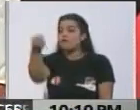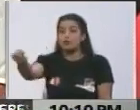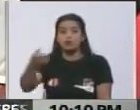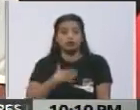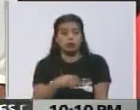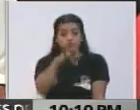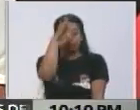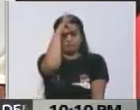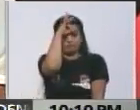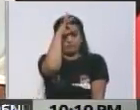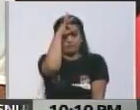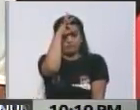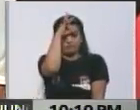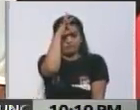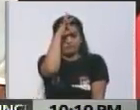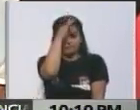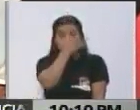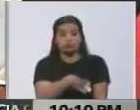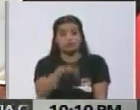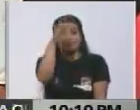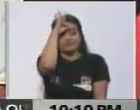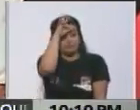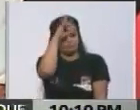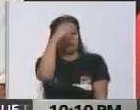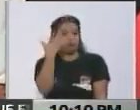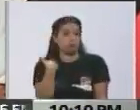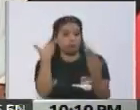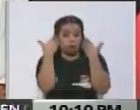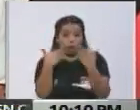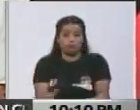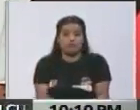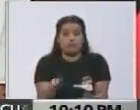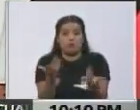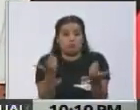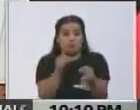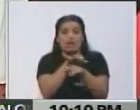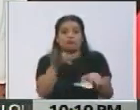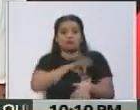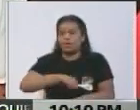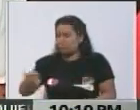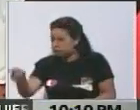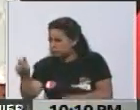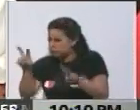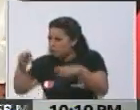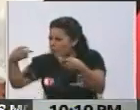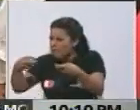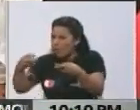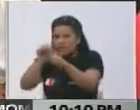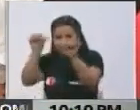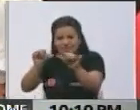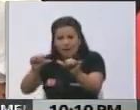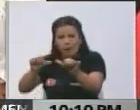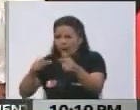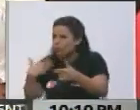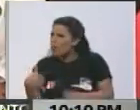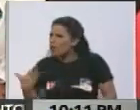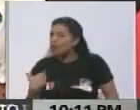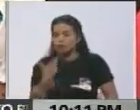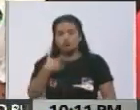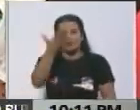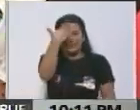analfabetos funcionales de las redes sociales, no conocemos. ¿Eh? Fíjate, nosotros ya conocemos qué es Twitter,